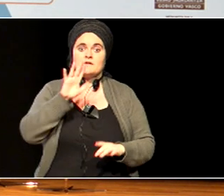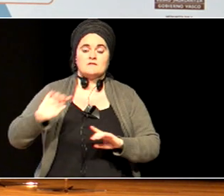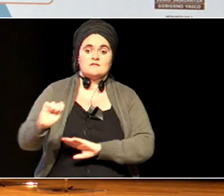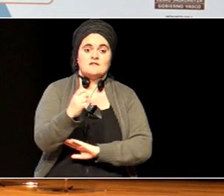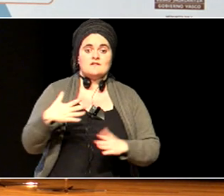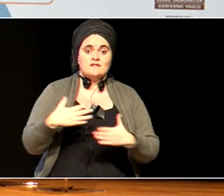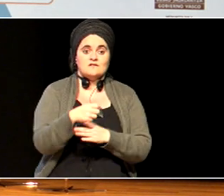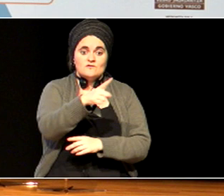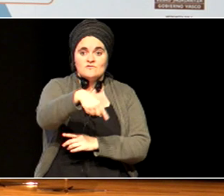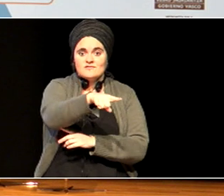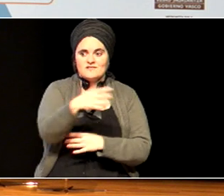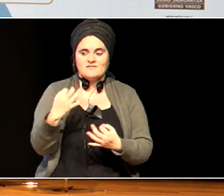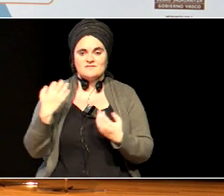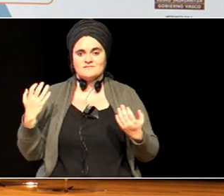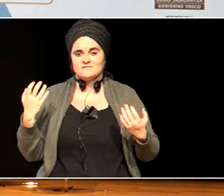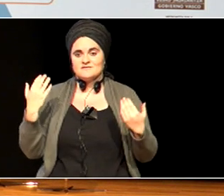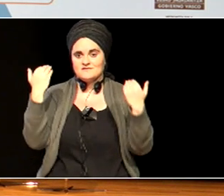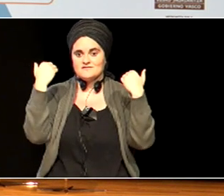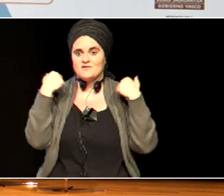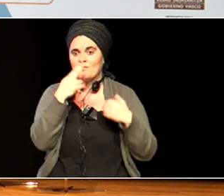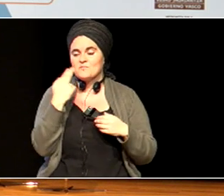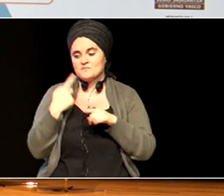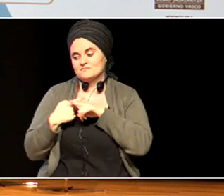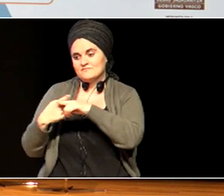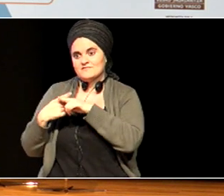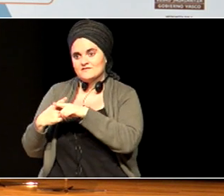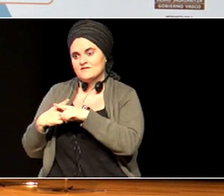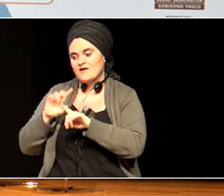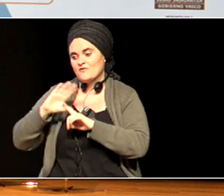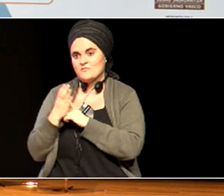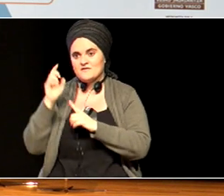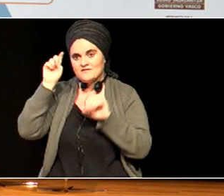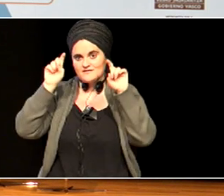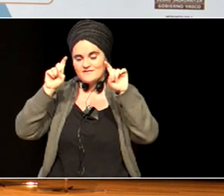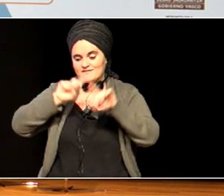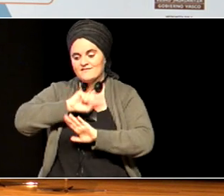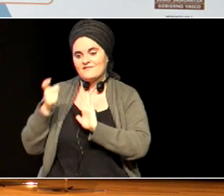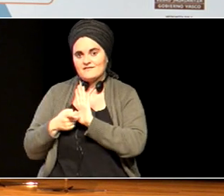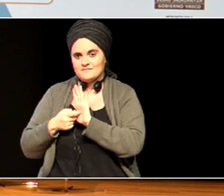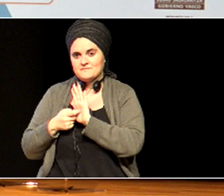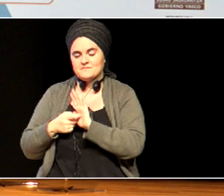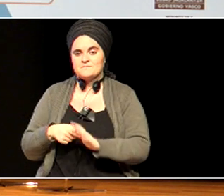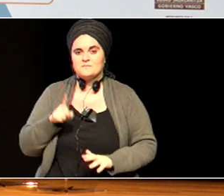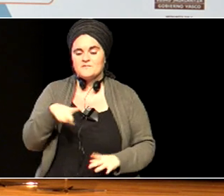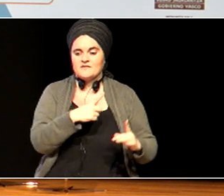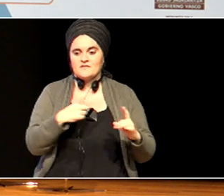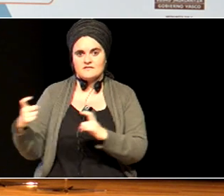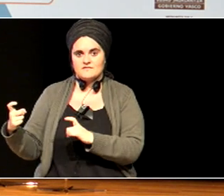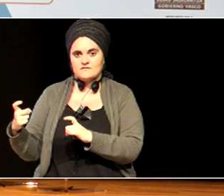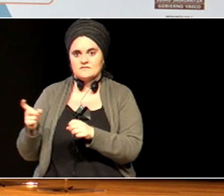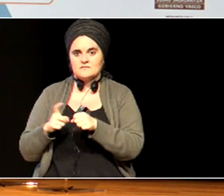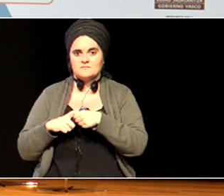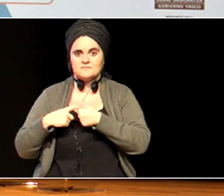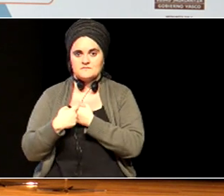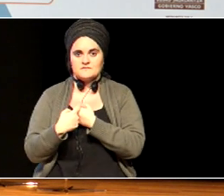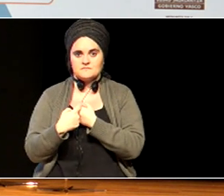el compromiso compartido de toda la comunidad educativa y necesitamos también la participación.